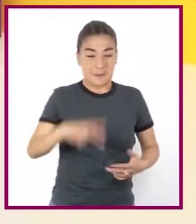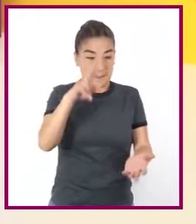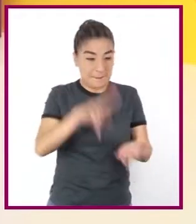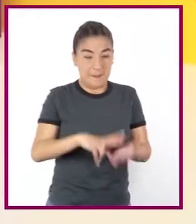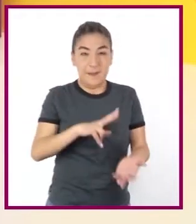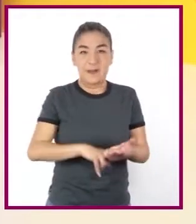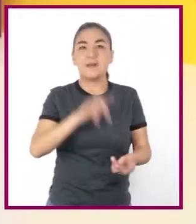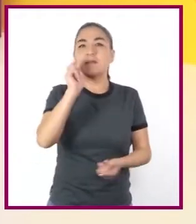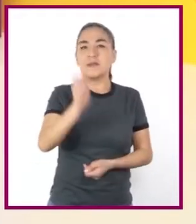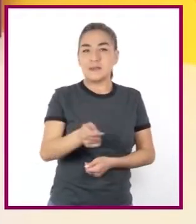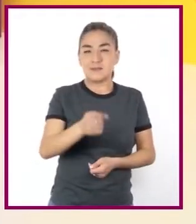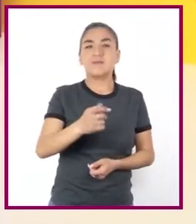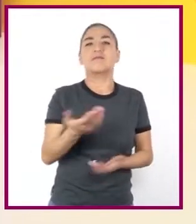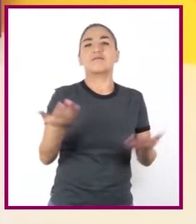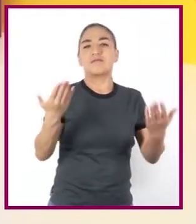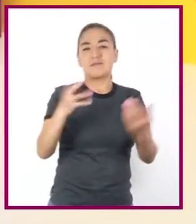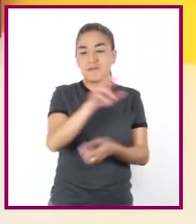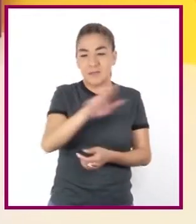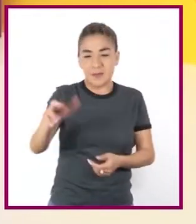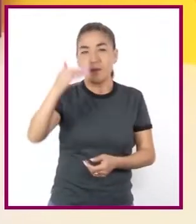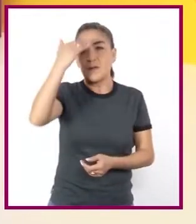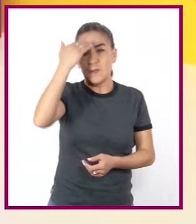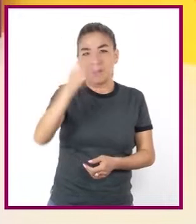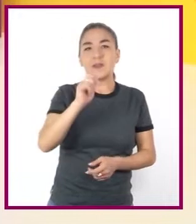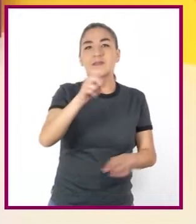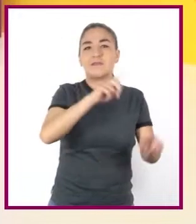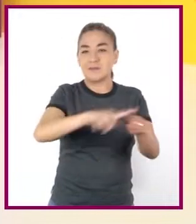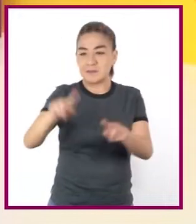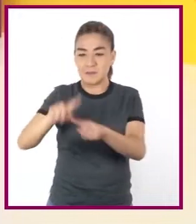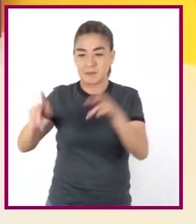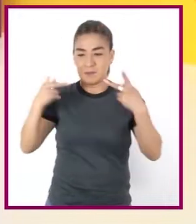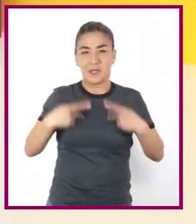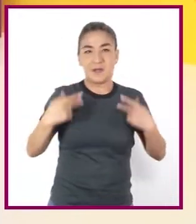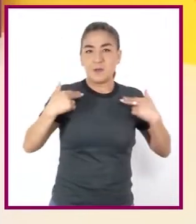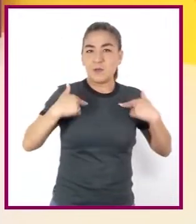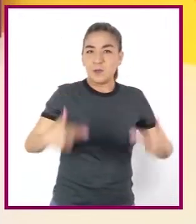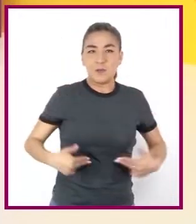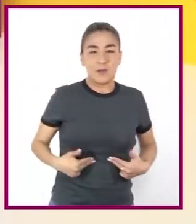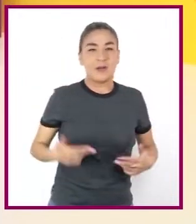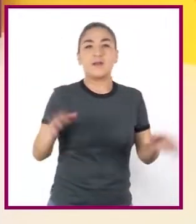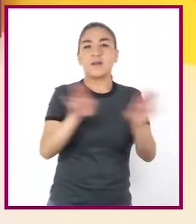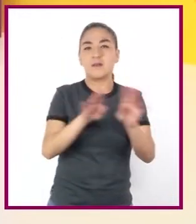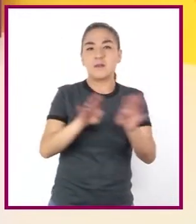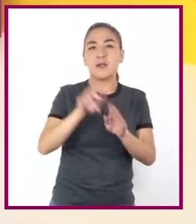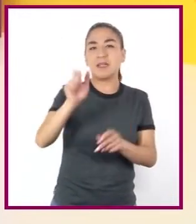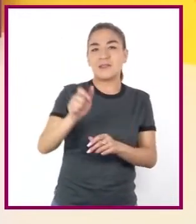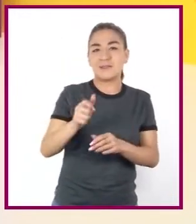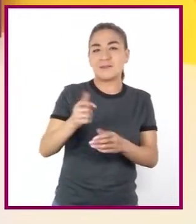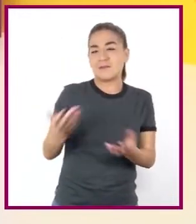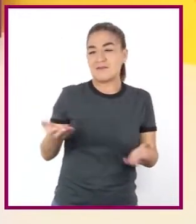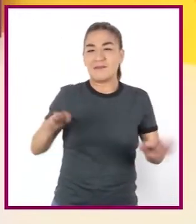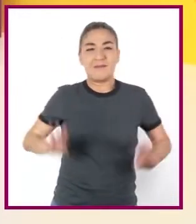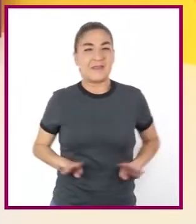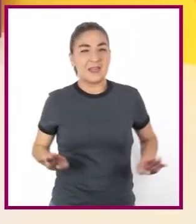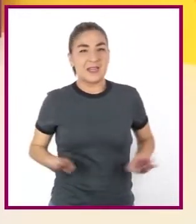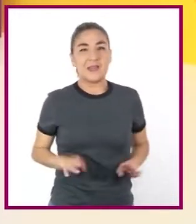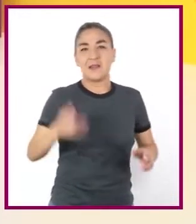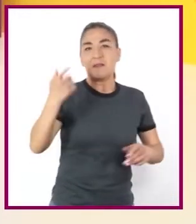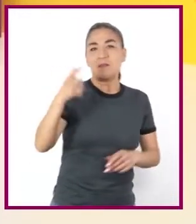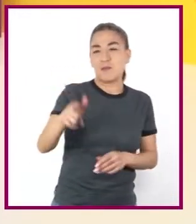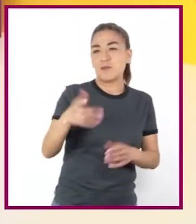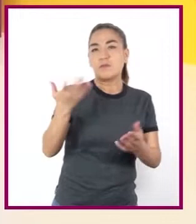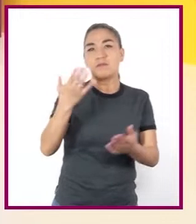valor que reconoce la diversidad humana y no debe entenderse como la semejanza de capacidades, méritos